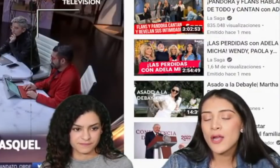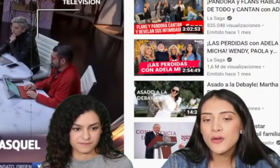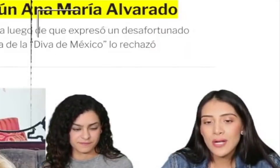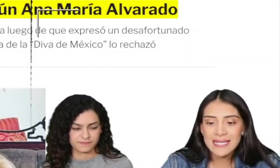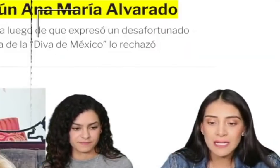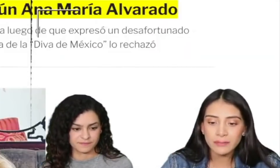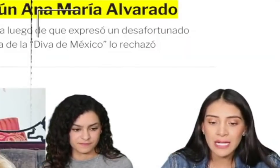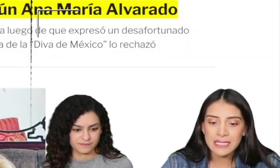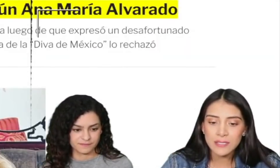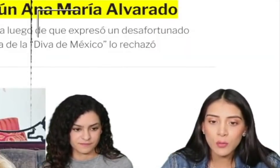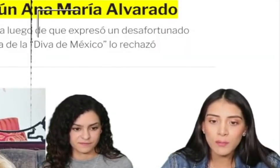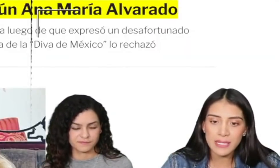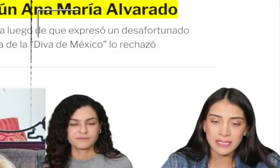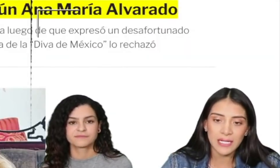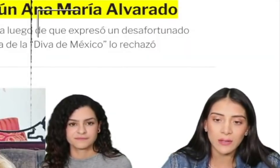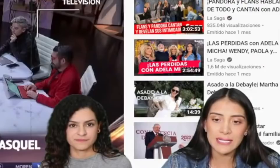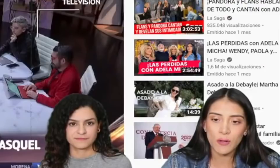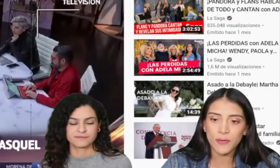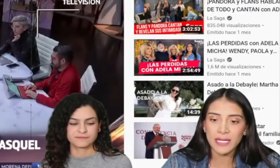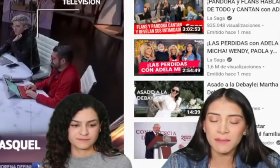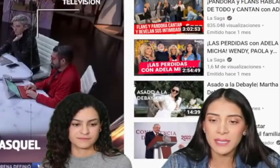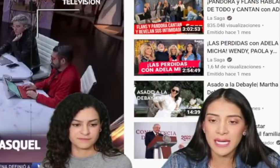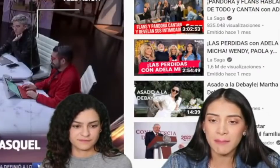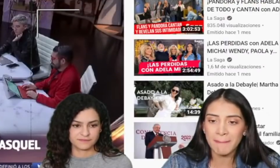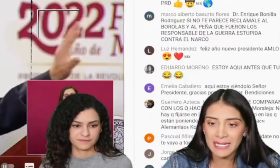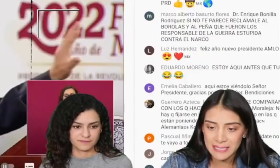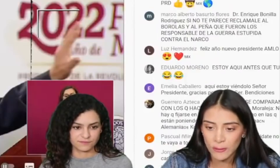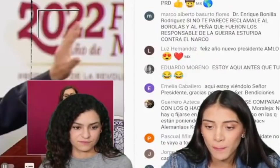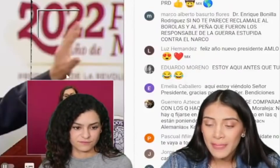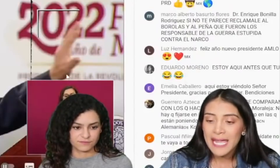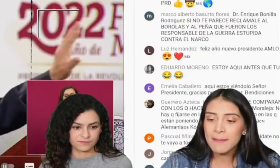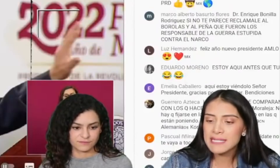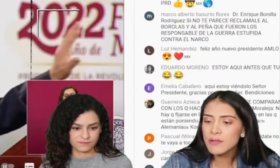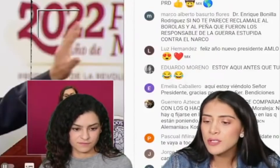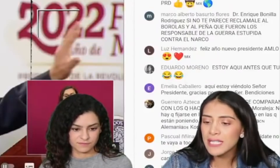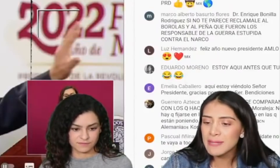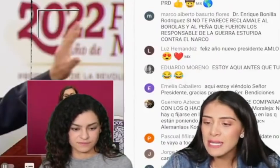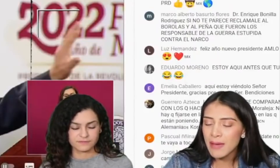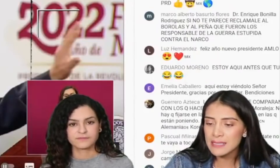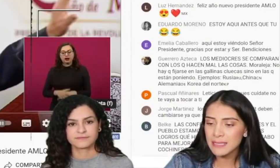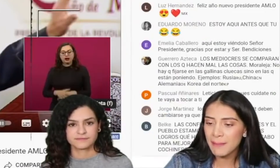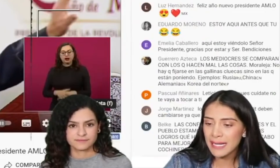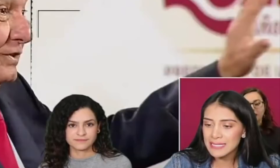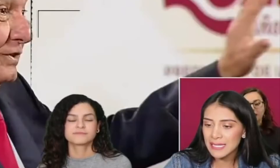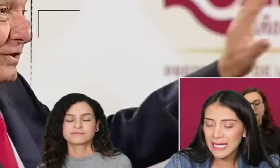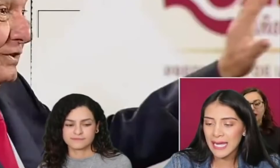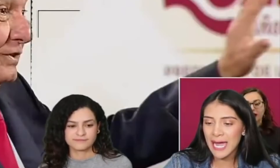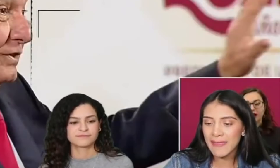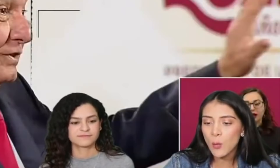familia no le acepta las disculpas y creo que se lo tiene bien merecido. Y pasando a otro tema, Samara, si te